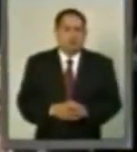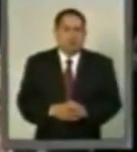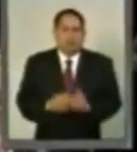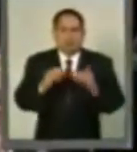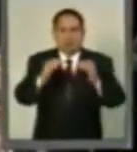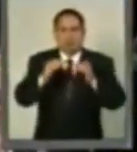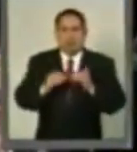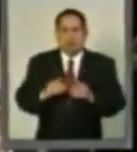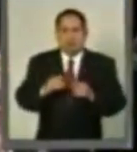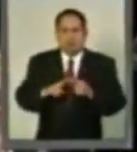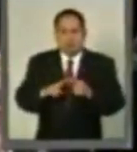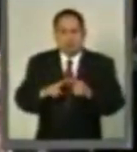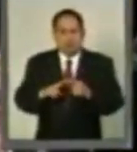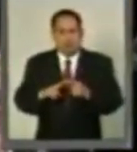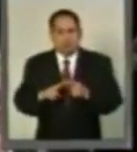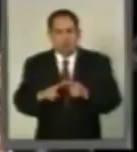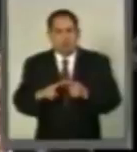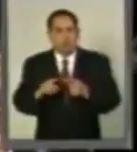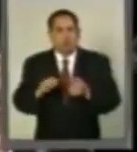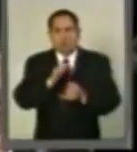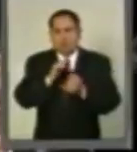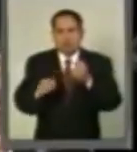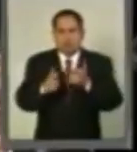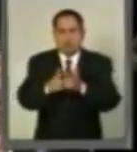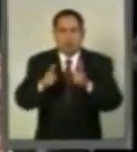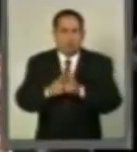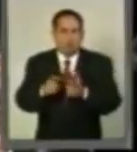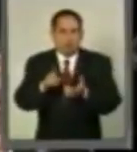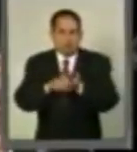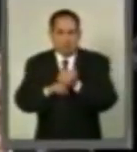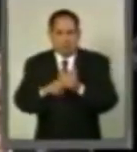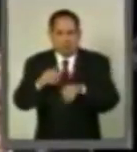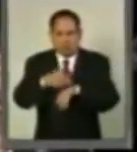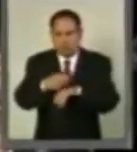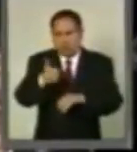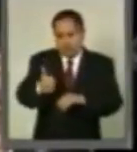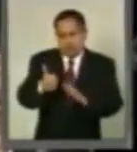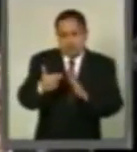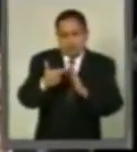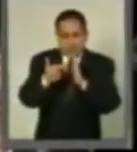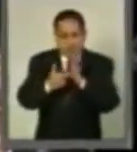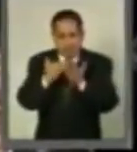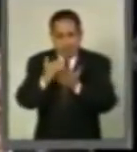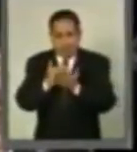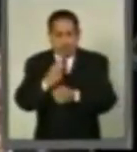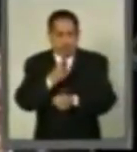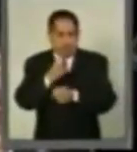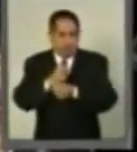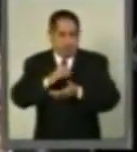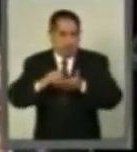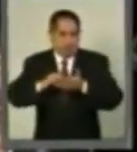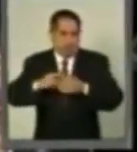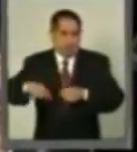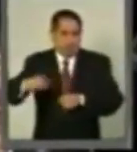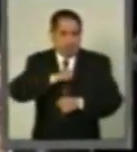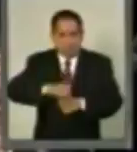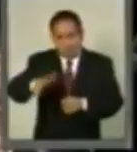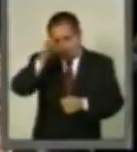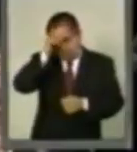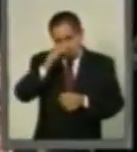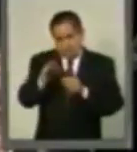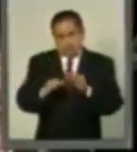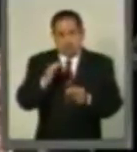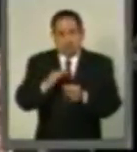Damos paso a la ronda de intervenciones de los grupos parlamentarios prevista en el numeral 6 del resolutivo segundo del acuerdo